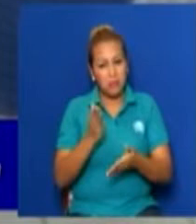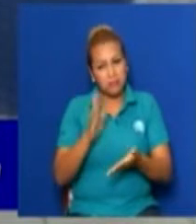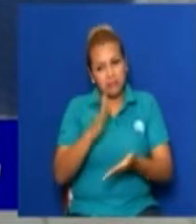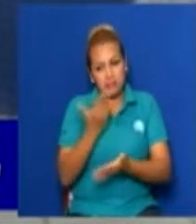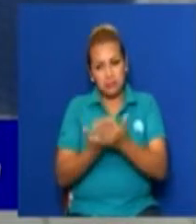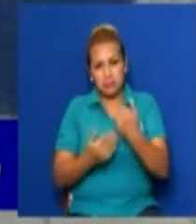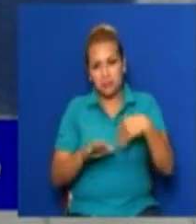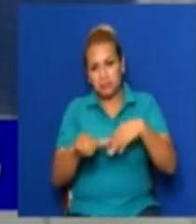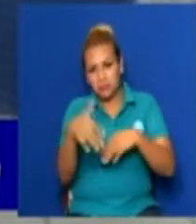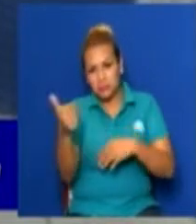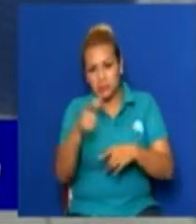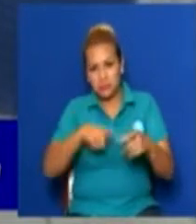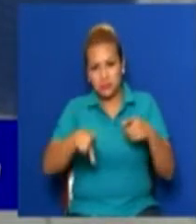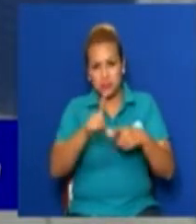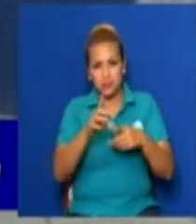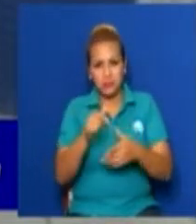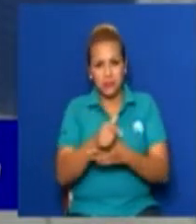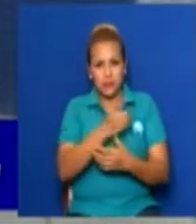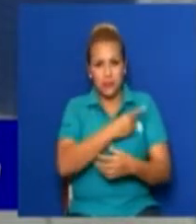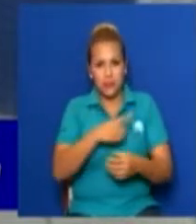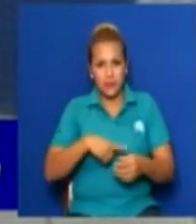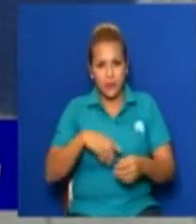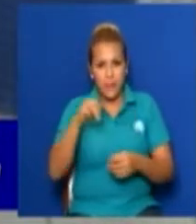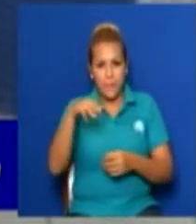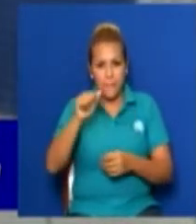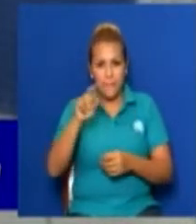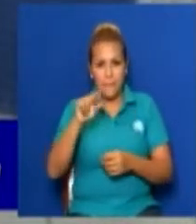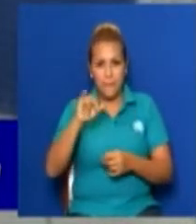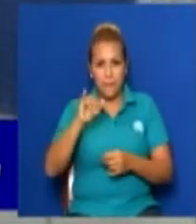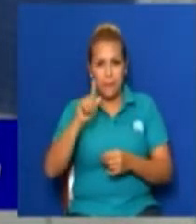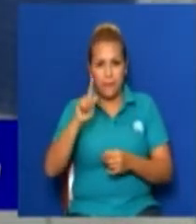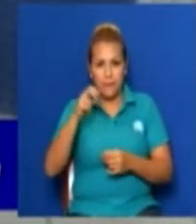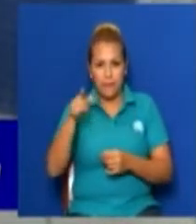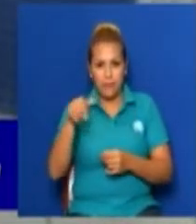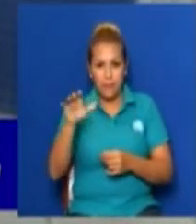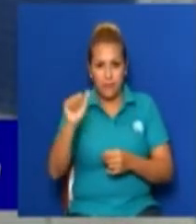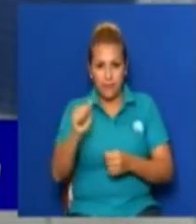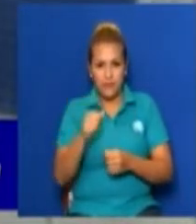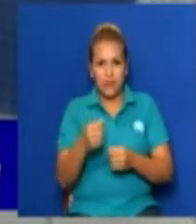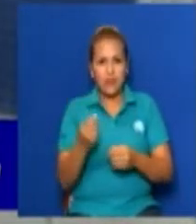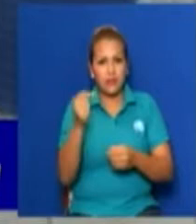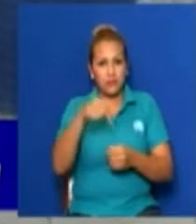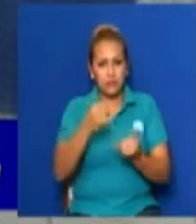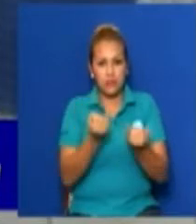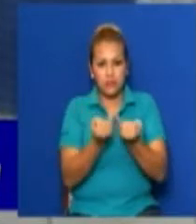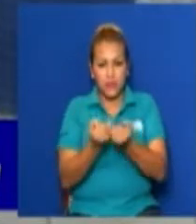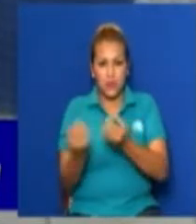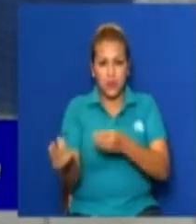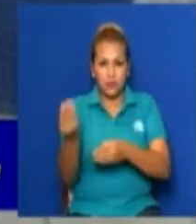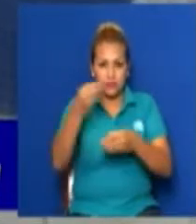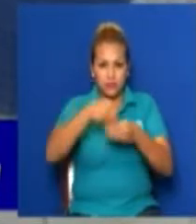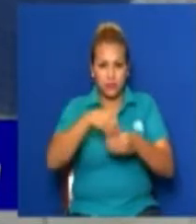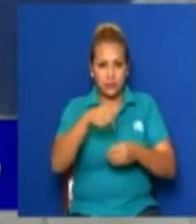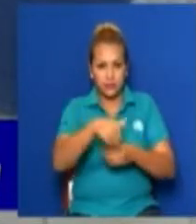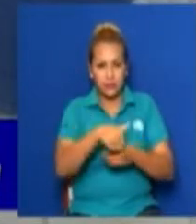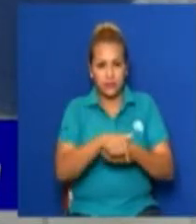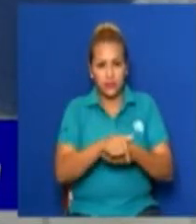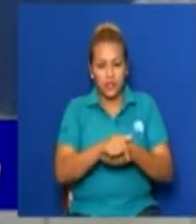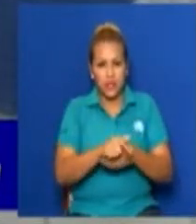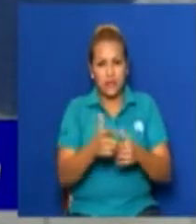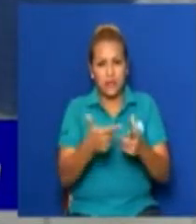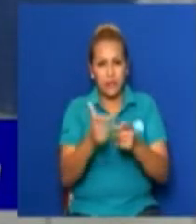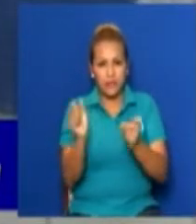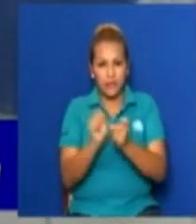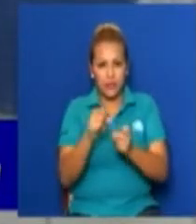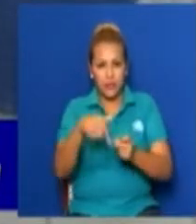lado. La diputada Marixis Penales, integrante también de la Comisión y de la Secretaría General de la Federación